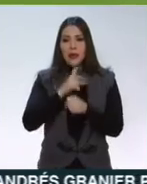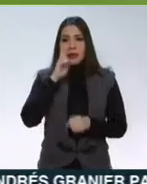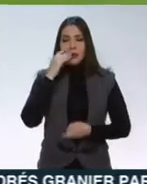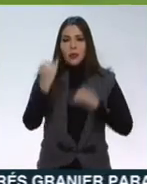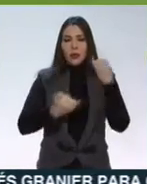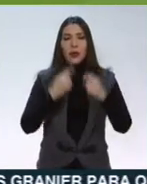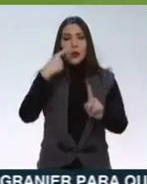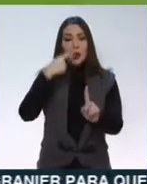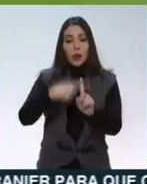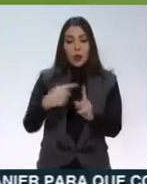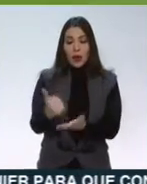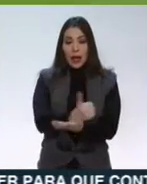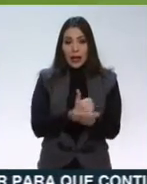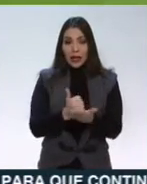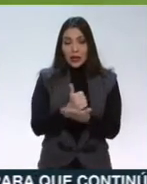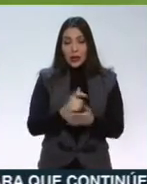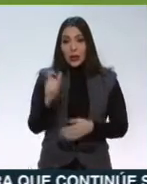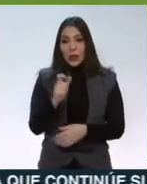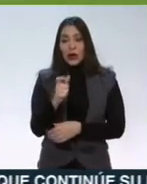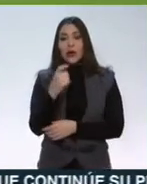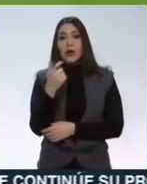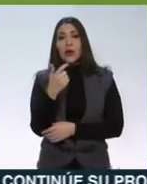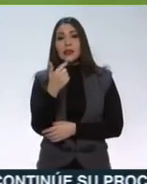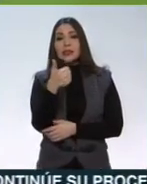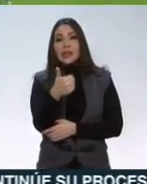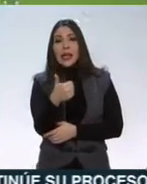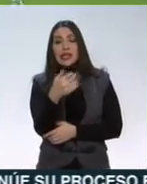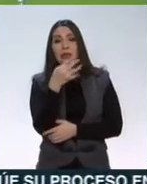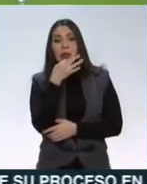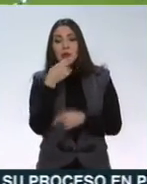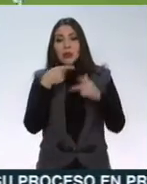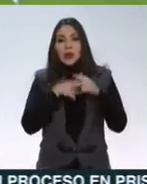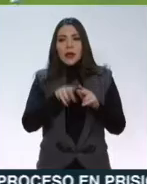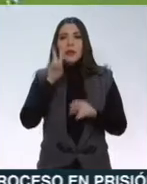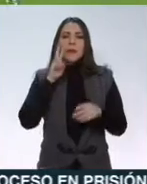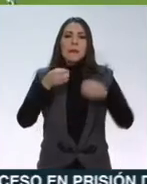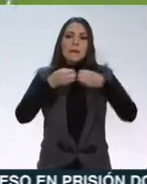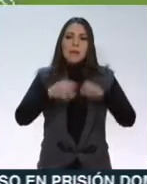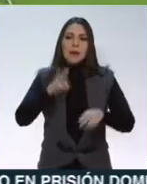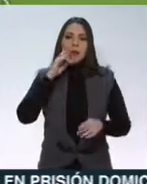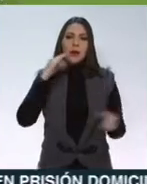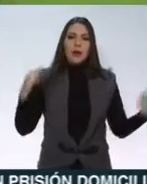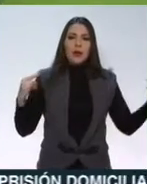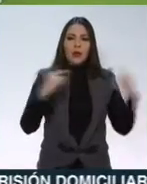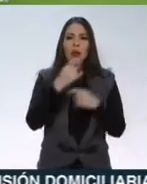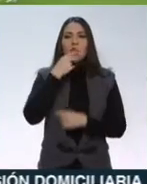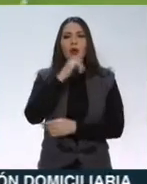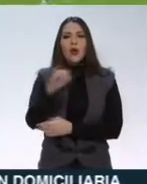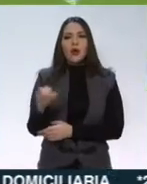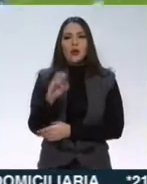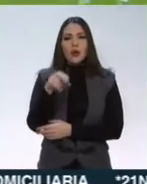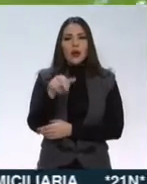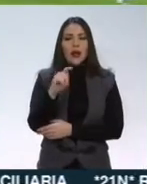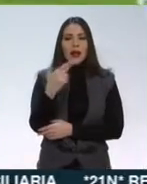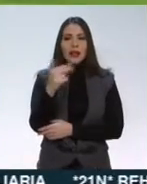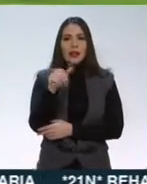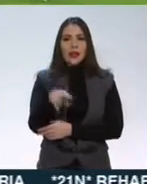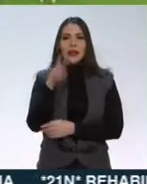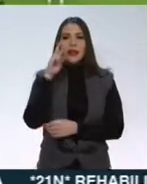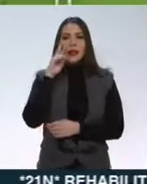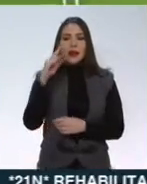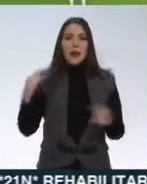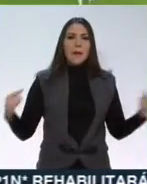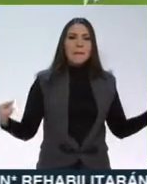el Cruz Azul de inmediato al minuto 6 ya perdía, ya vimos el gol. Esta es muy buena jugada, Jonathan el Cabecita Rodríguez, se abre el